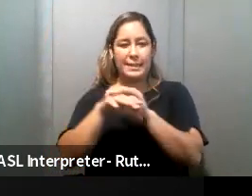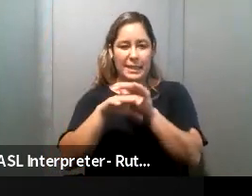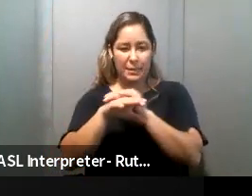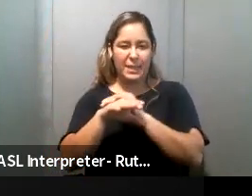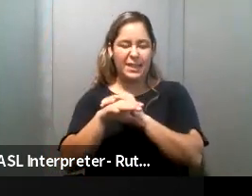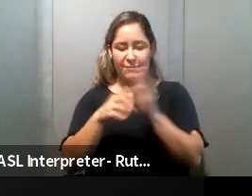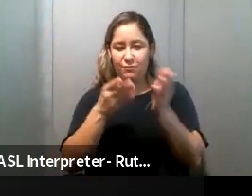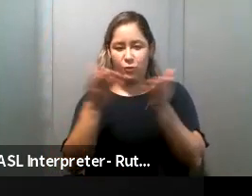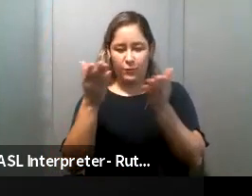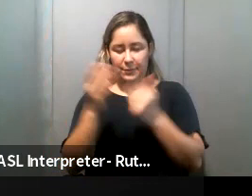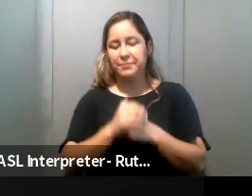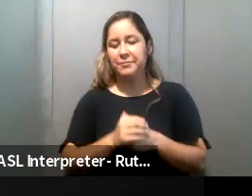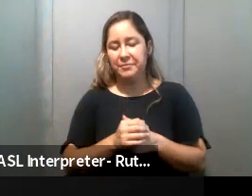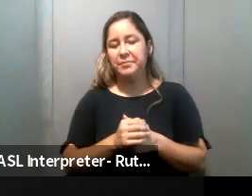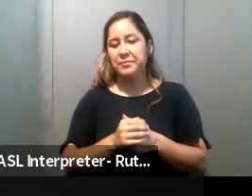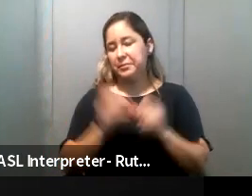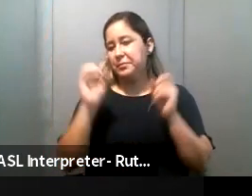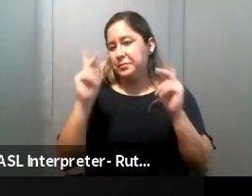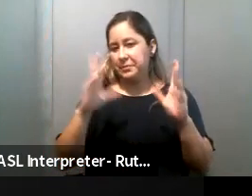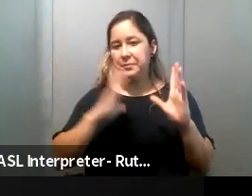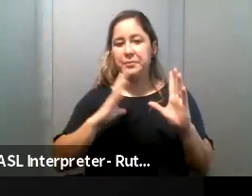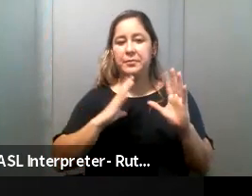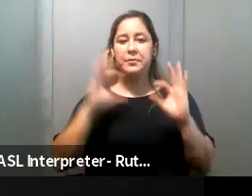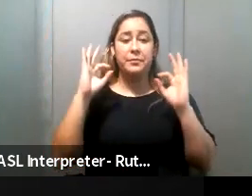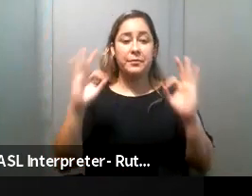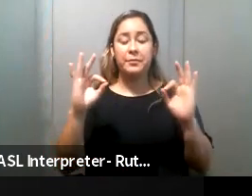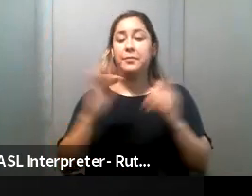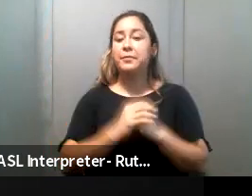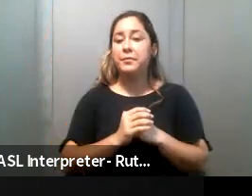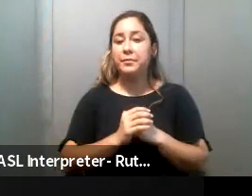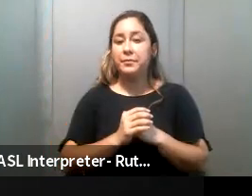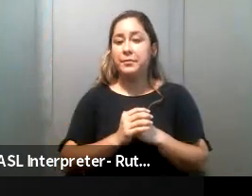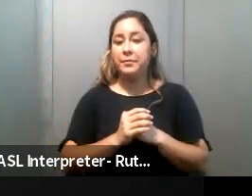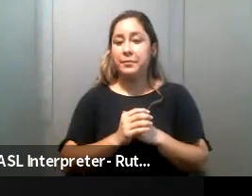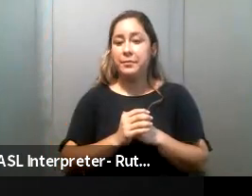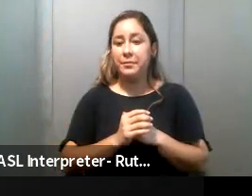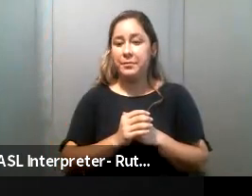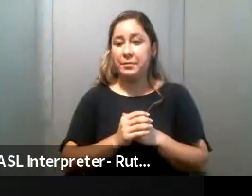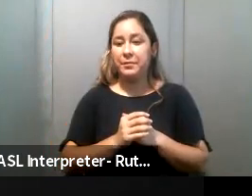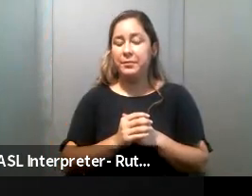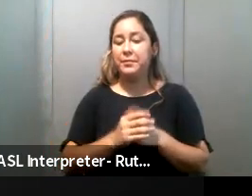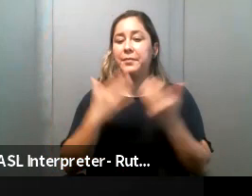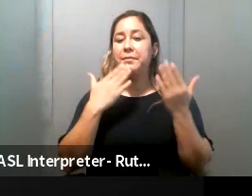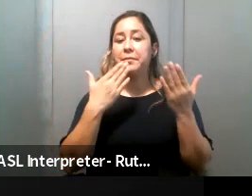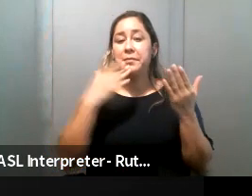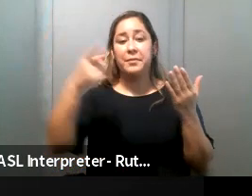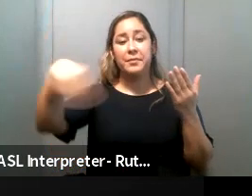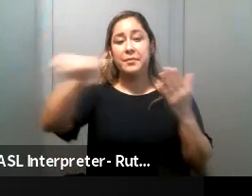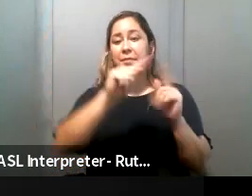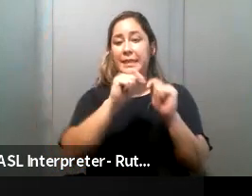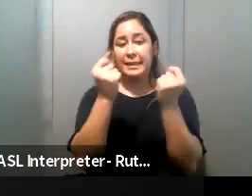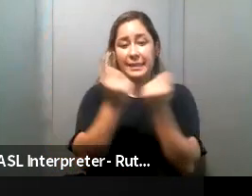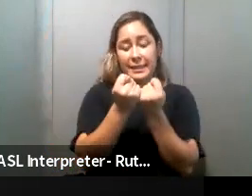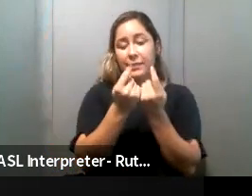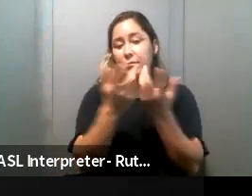accesibilidad Accesibilidad. ahorita. Muy bien. Ya. Y Sarah está también con nosotros, entonces hay que, ¿verdad? Un fuerte abrazo a todas las compañeras por tanto trabajo que han